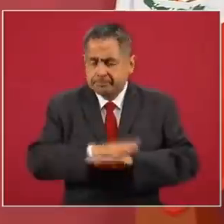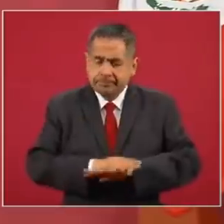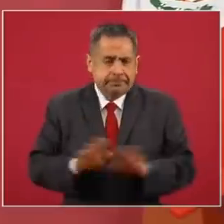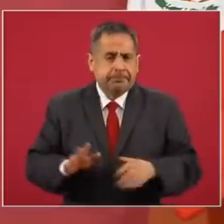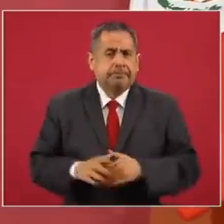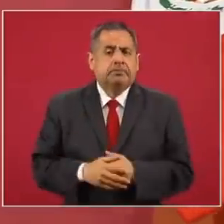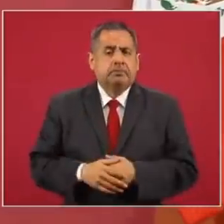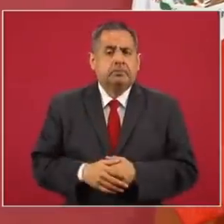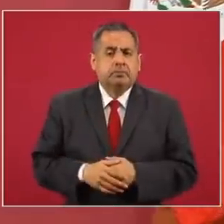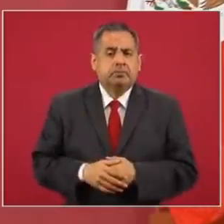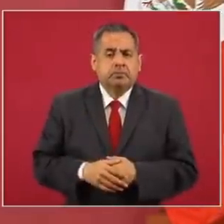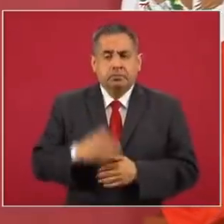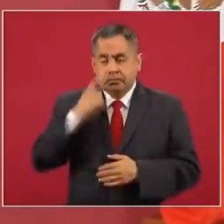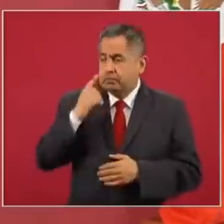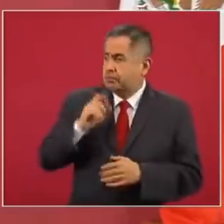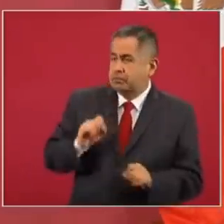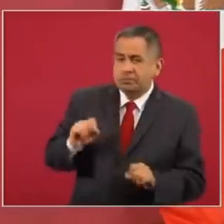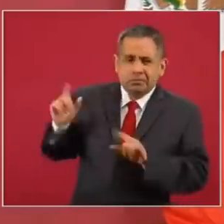Aquí yo les puedo